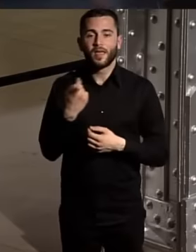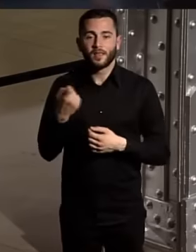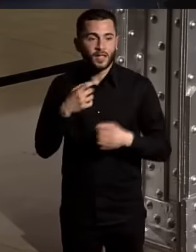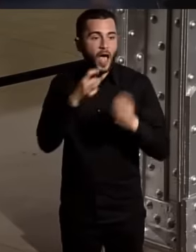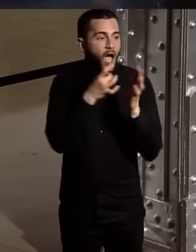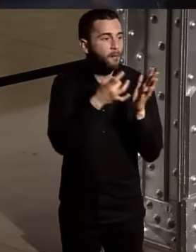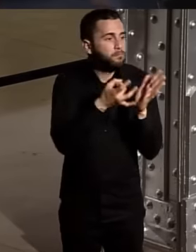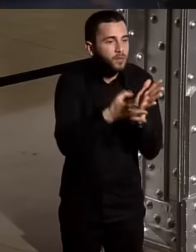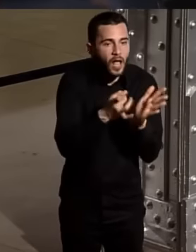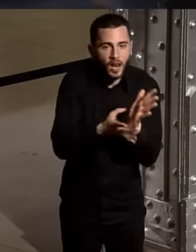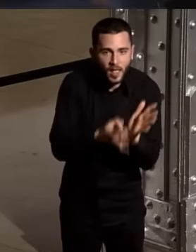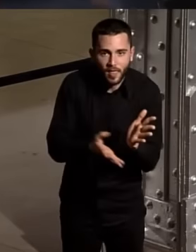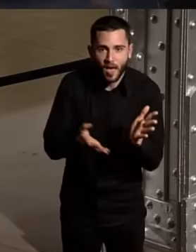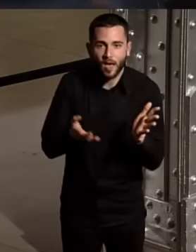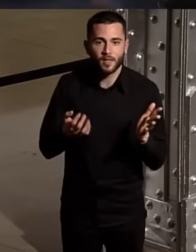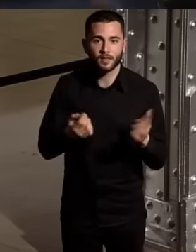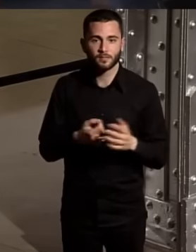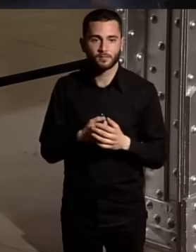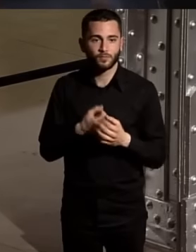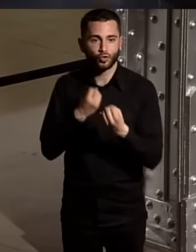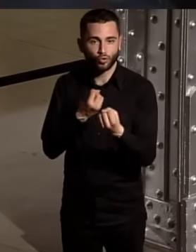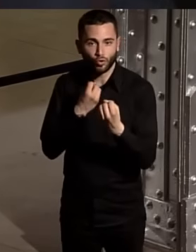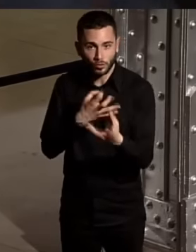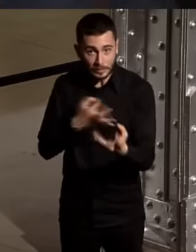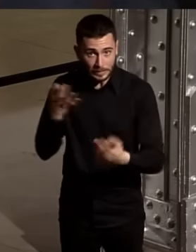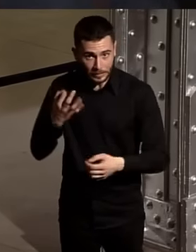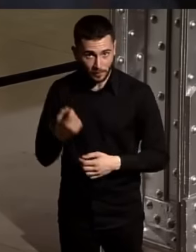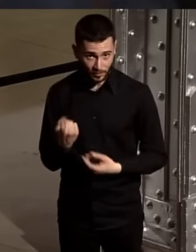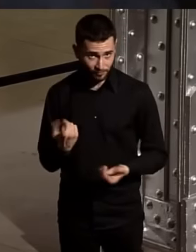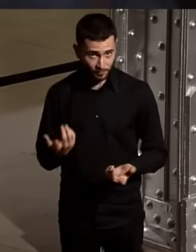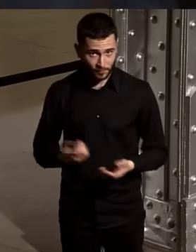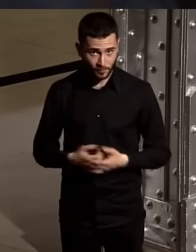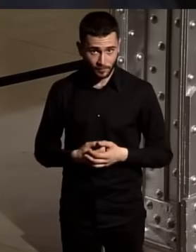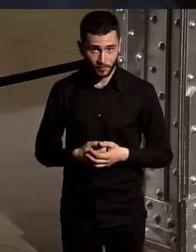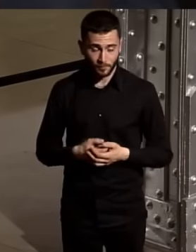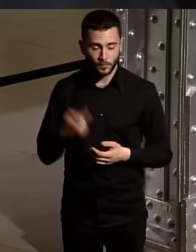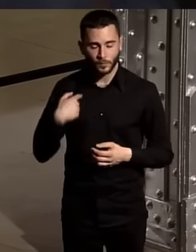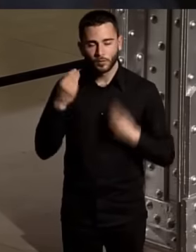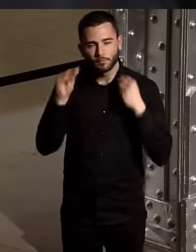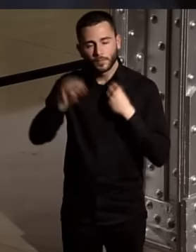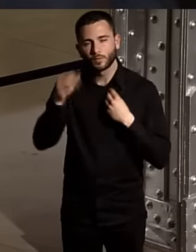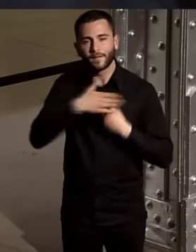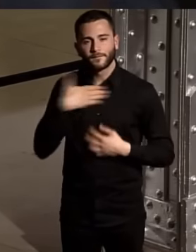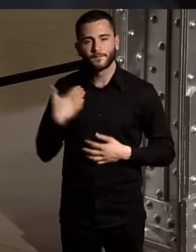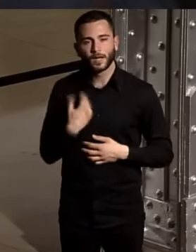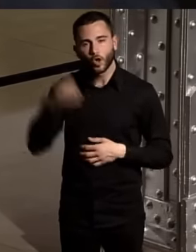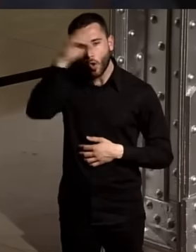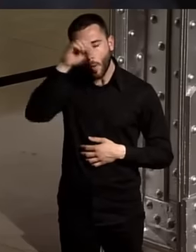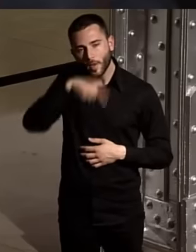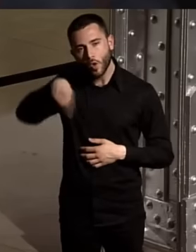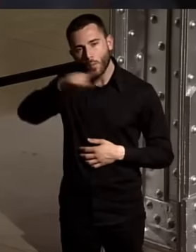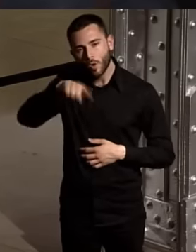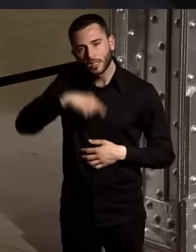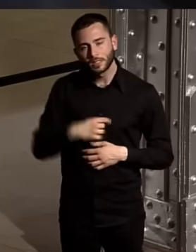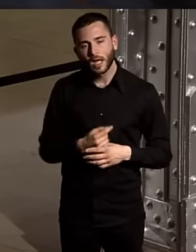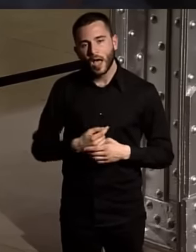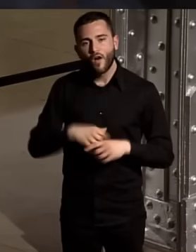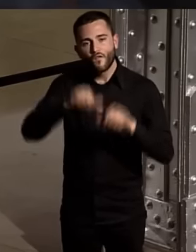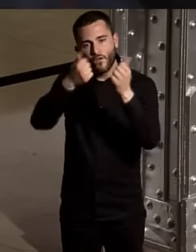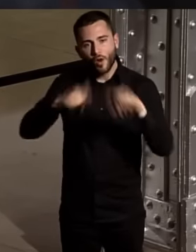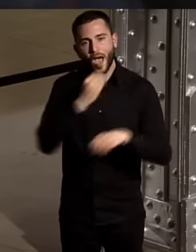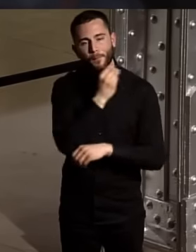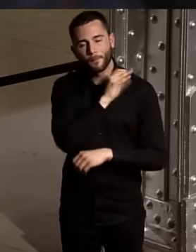talento tener tener que contar yo quería preguntaros en vuestra opinión Cuál es el mejor medio